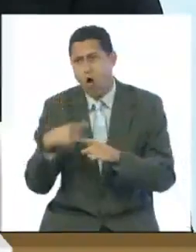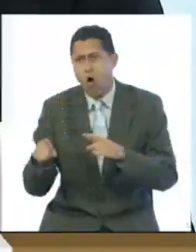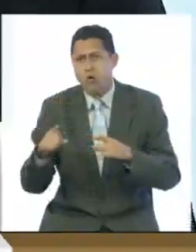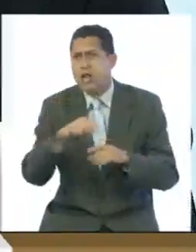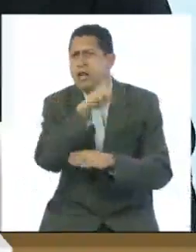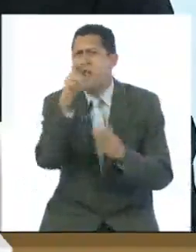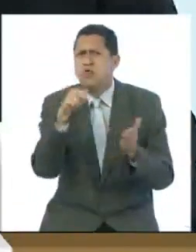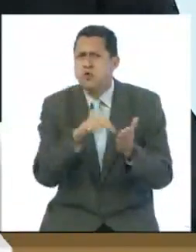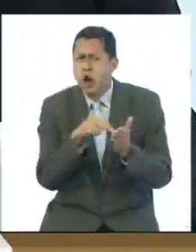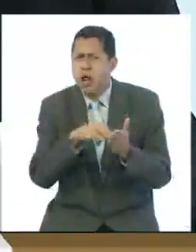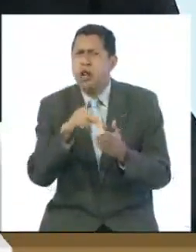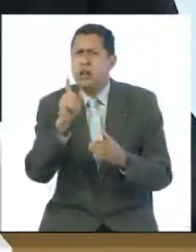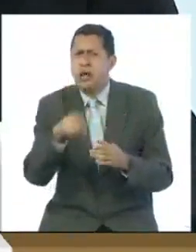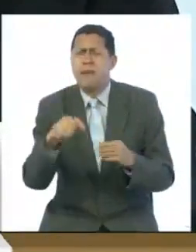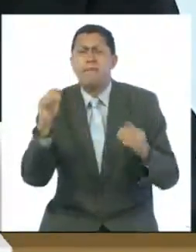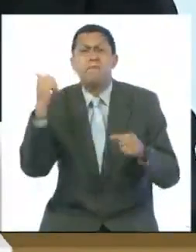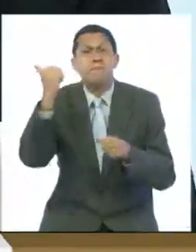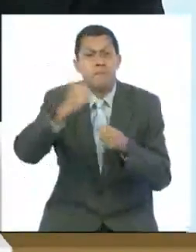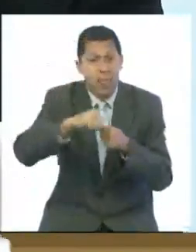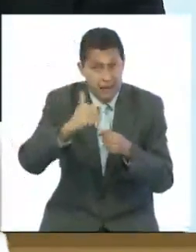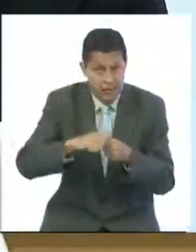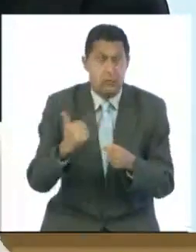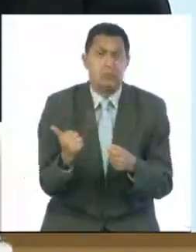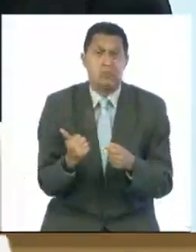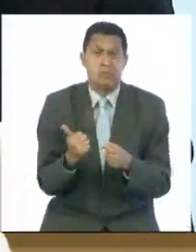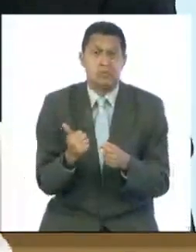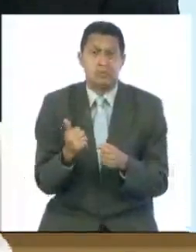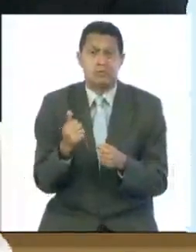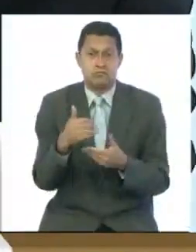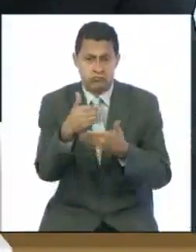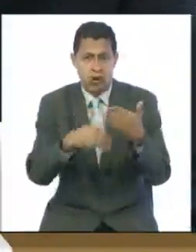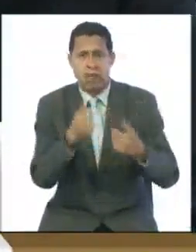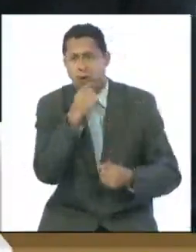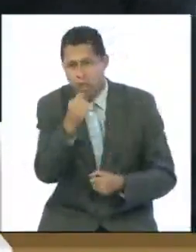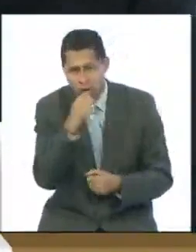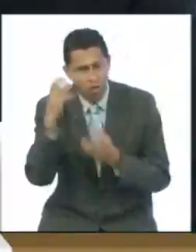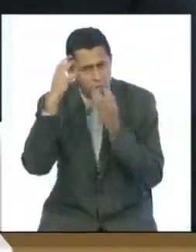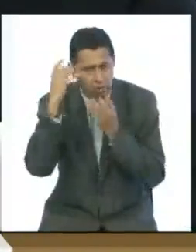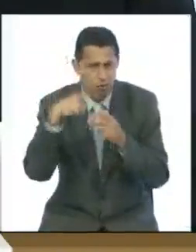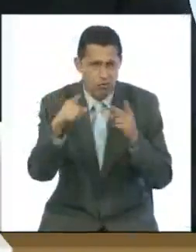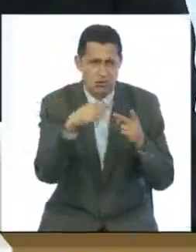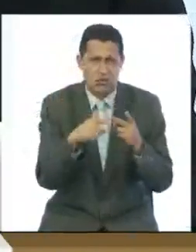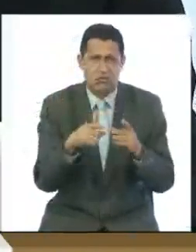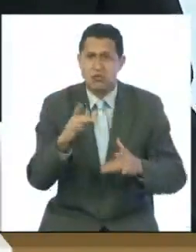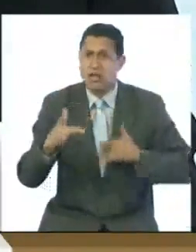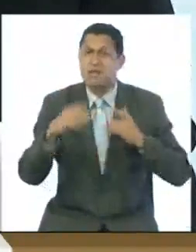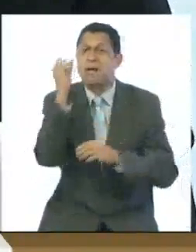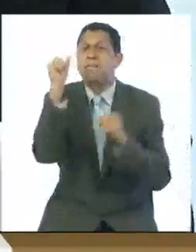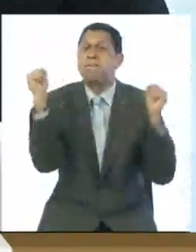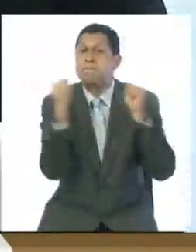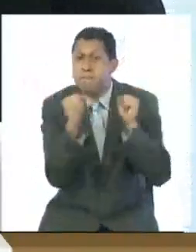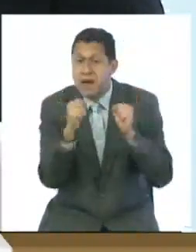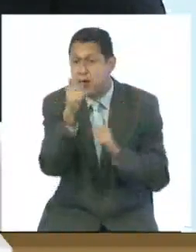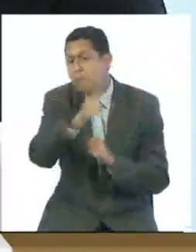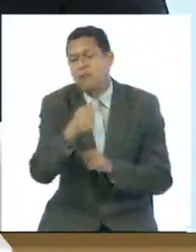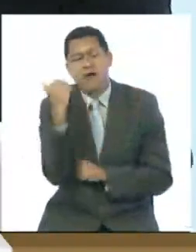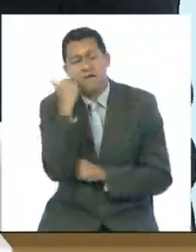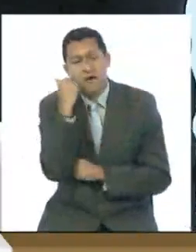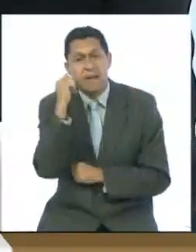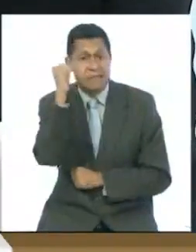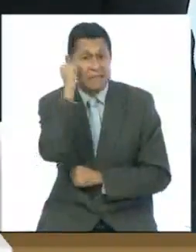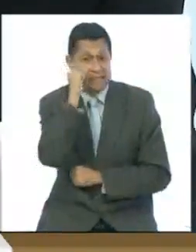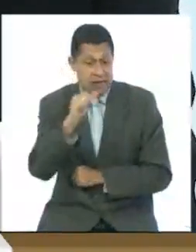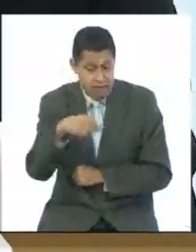nivel nacional también en maracaibo tenemos programas de radio etcétera y también tenemos una actividad en mérida con pacientes para el día